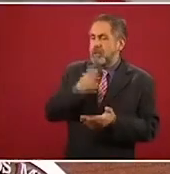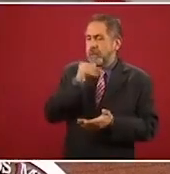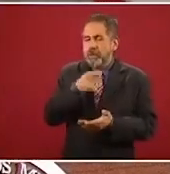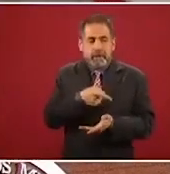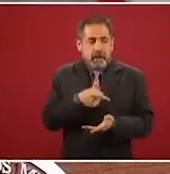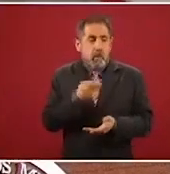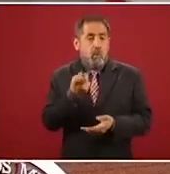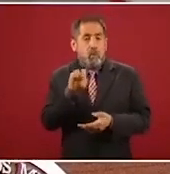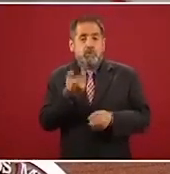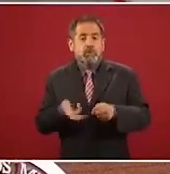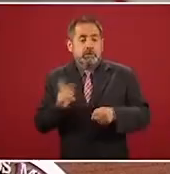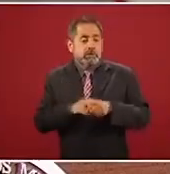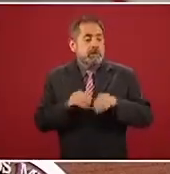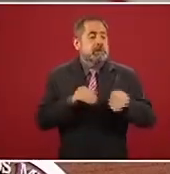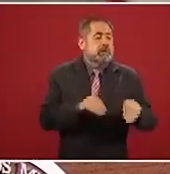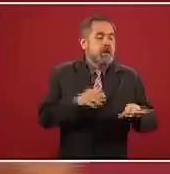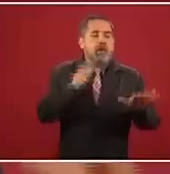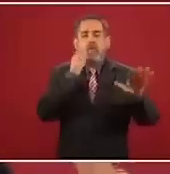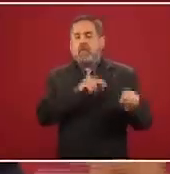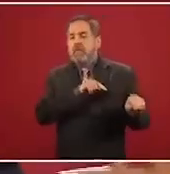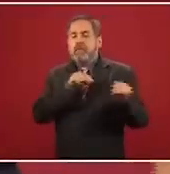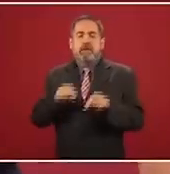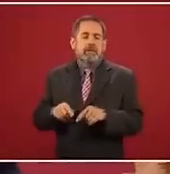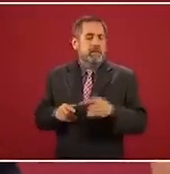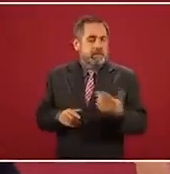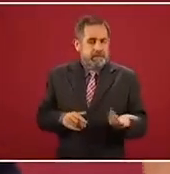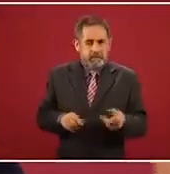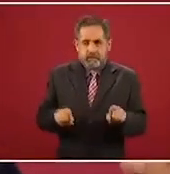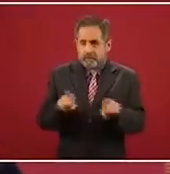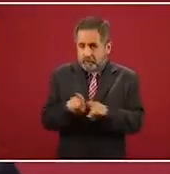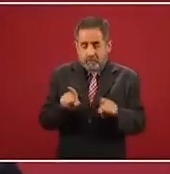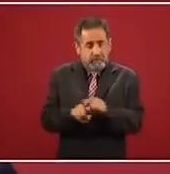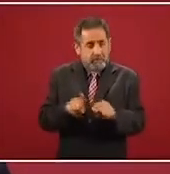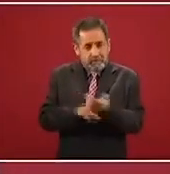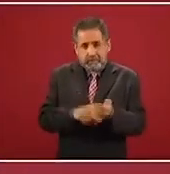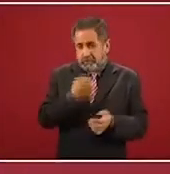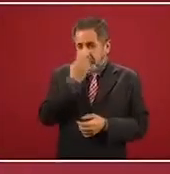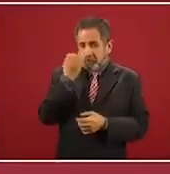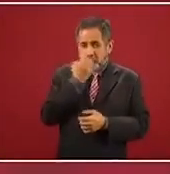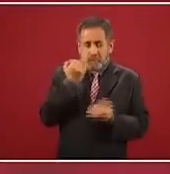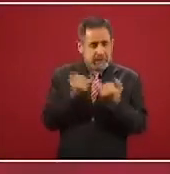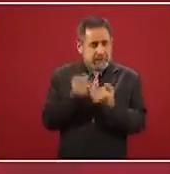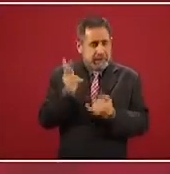No. Y lo mismo querían hacer con las escuelas.